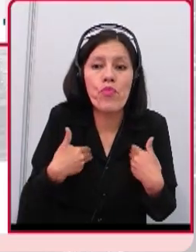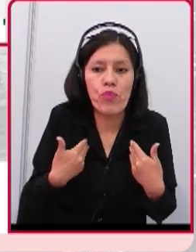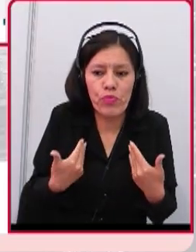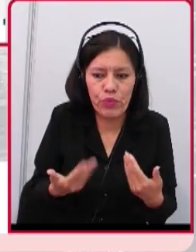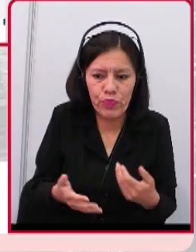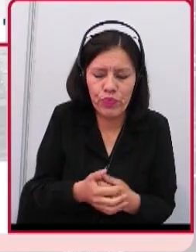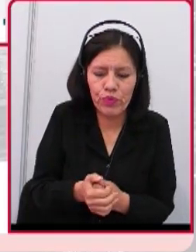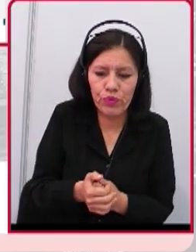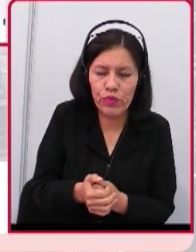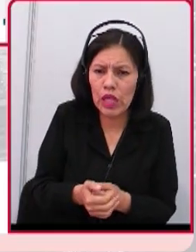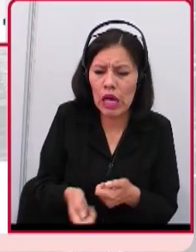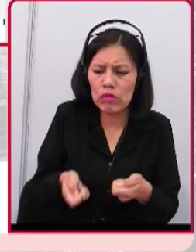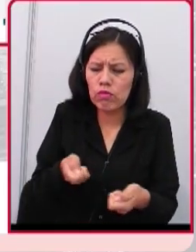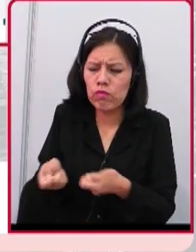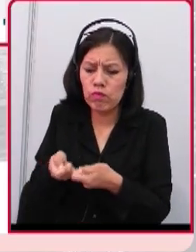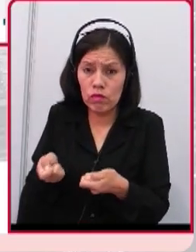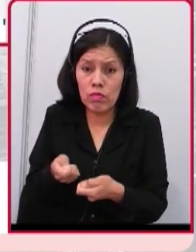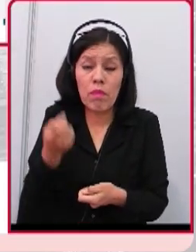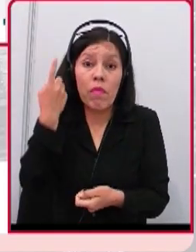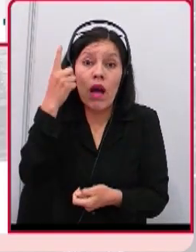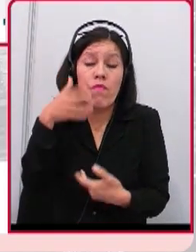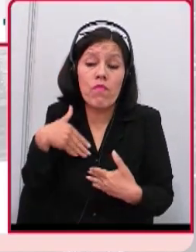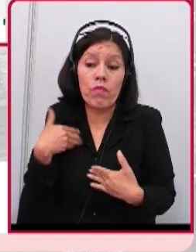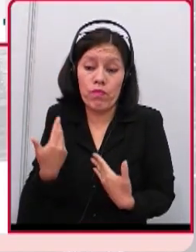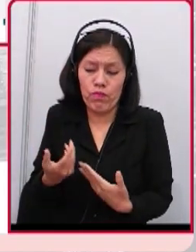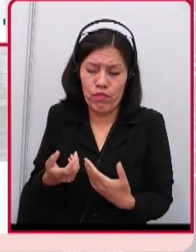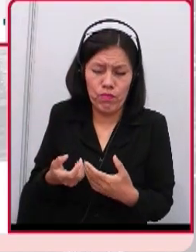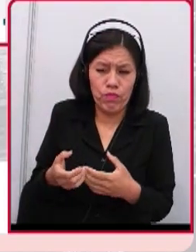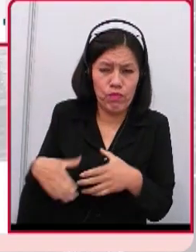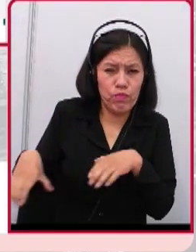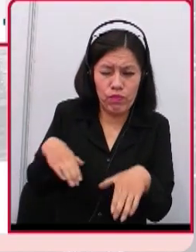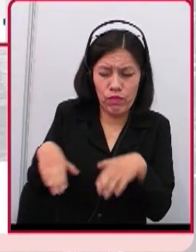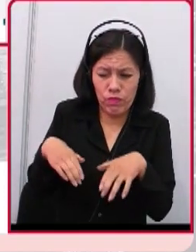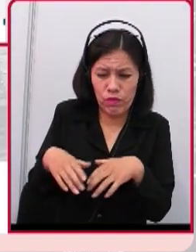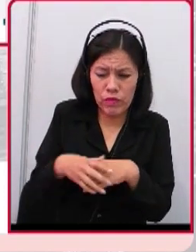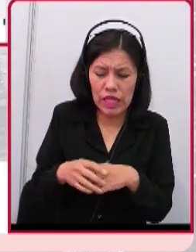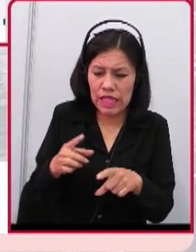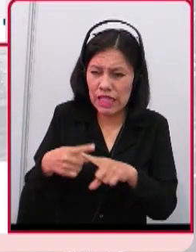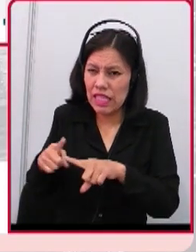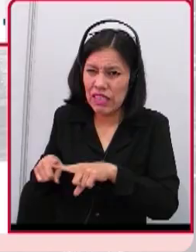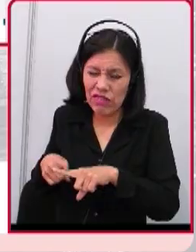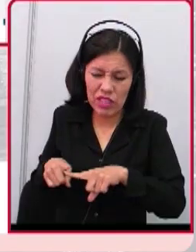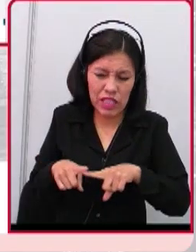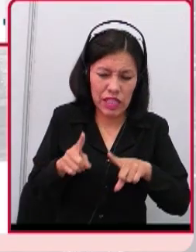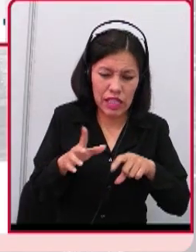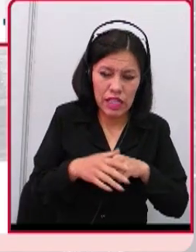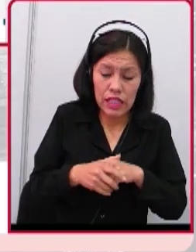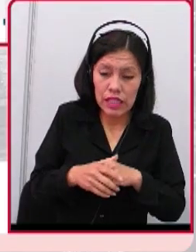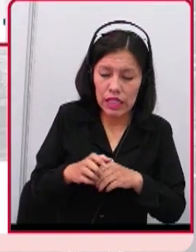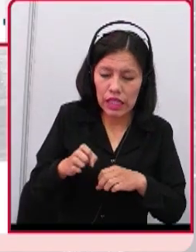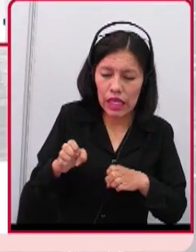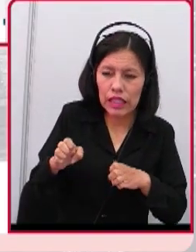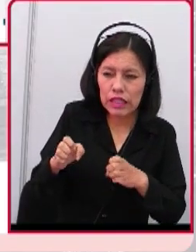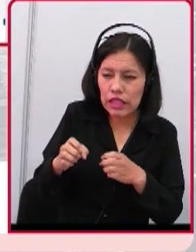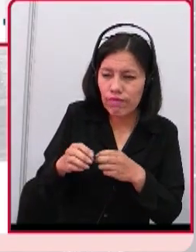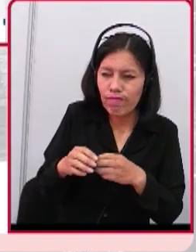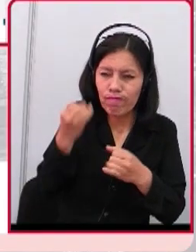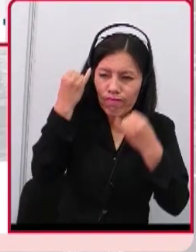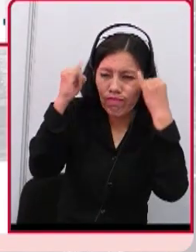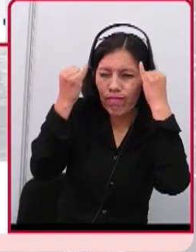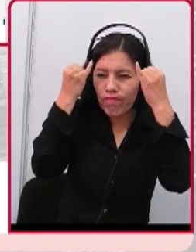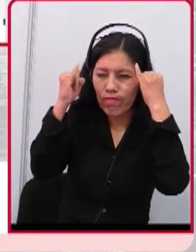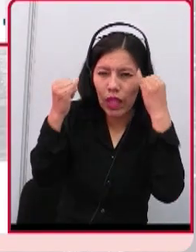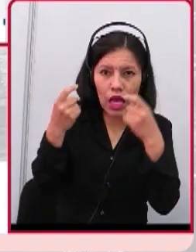Para poder generar estrategias y poder mitigar estos impactos que la incertidumbre va a